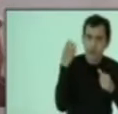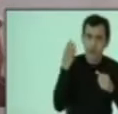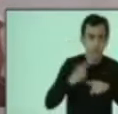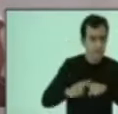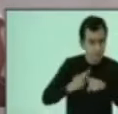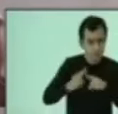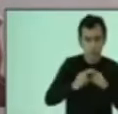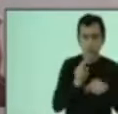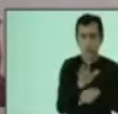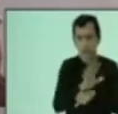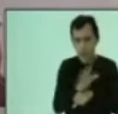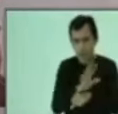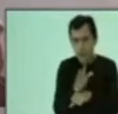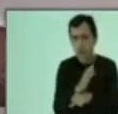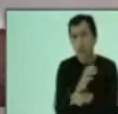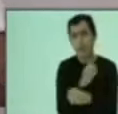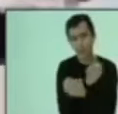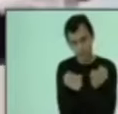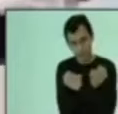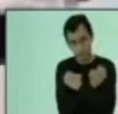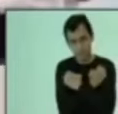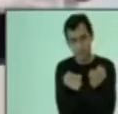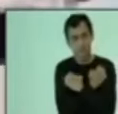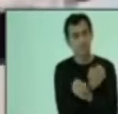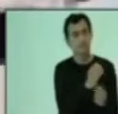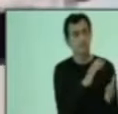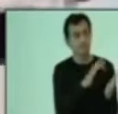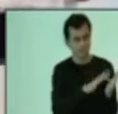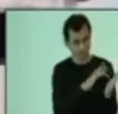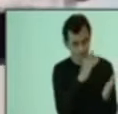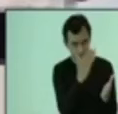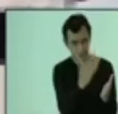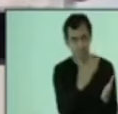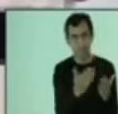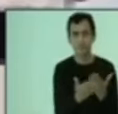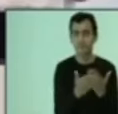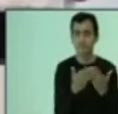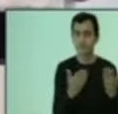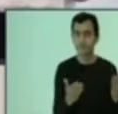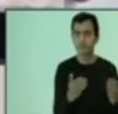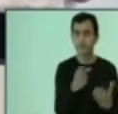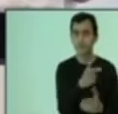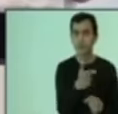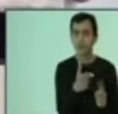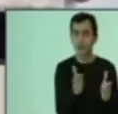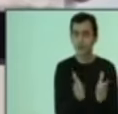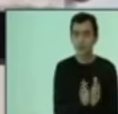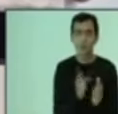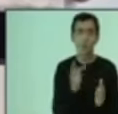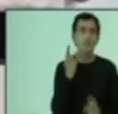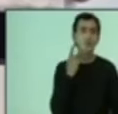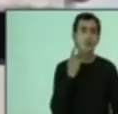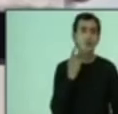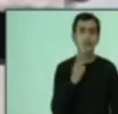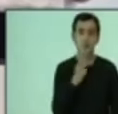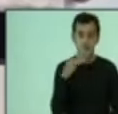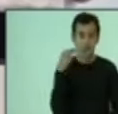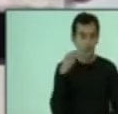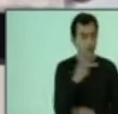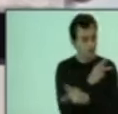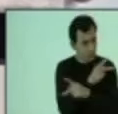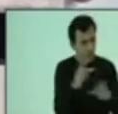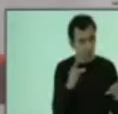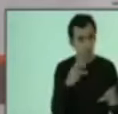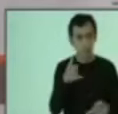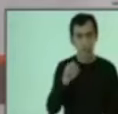hasta películas educativas. Muchísimas gracias. Damos el uso de la voz a la abanderada de Todos por Veracruz, Yolanda Nayeli del Valle